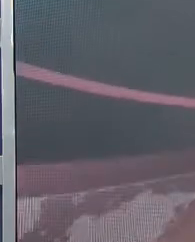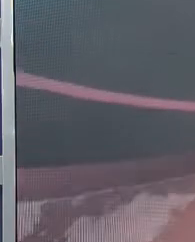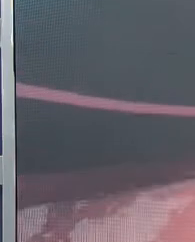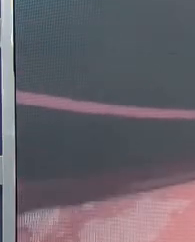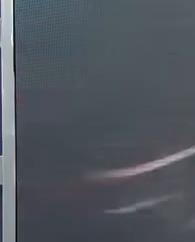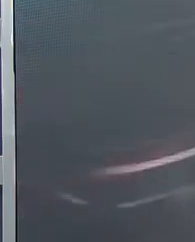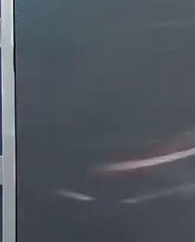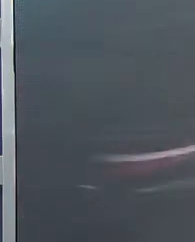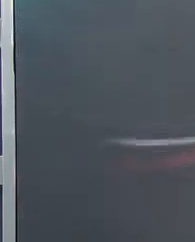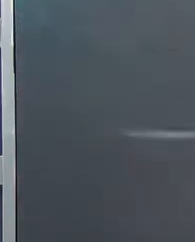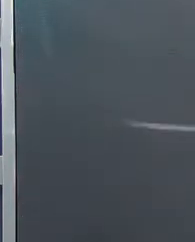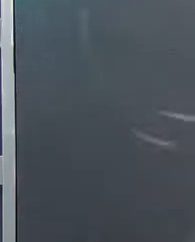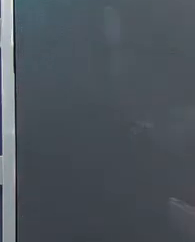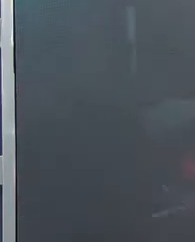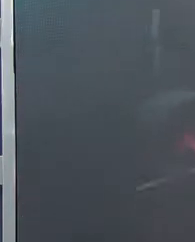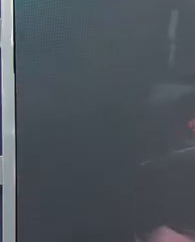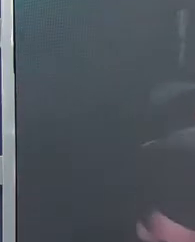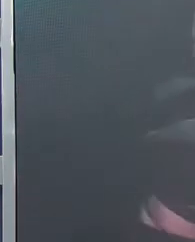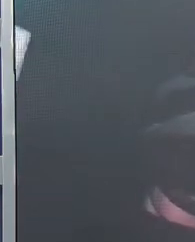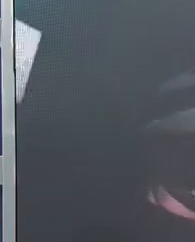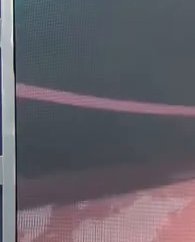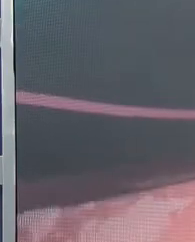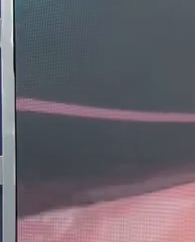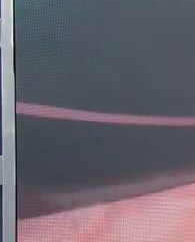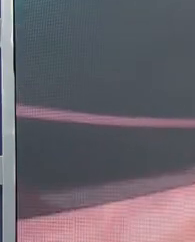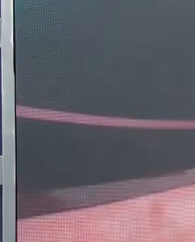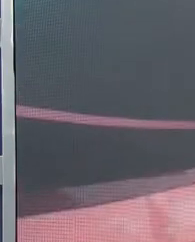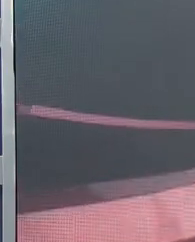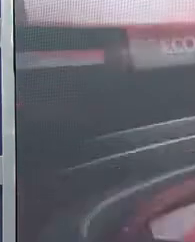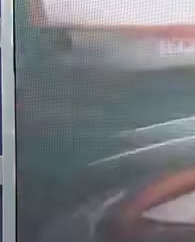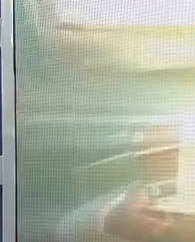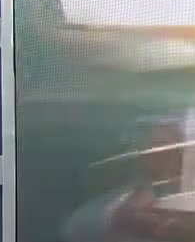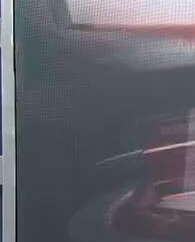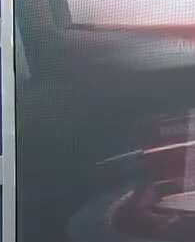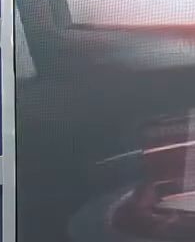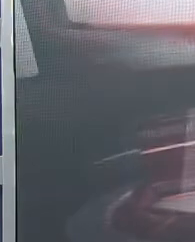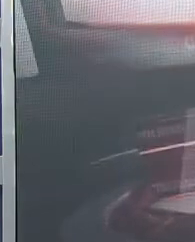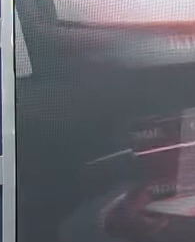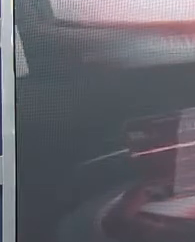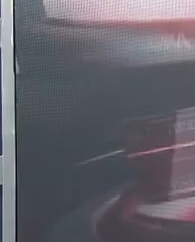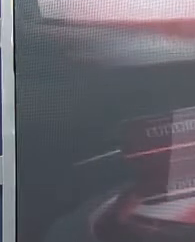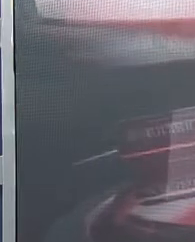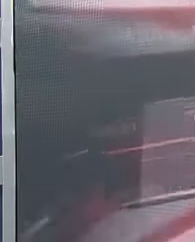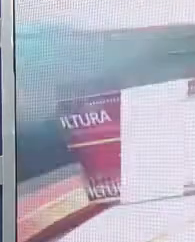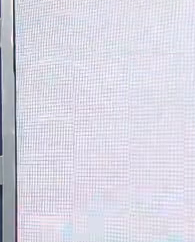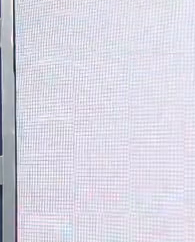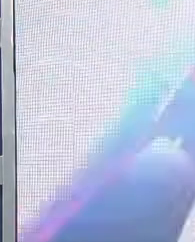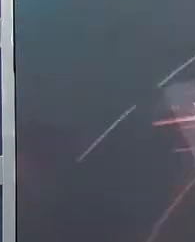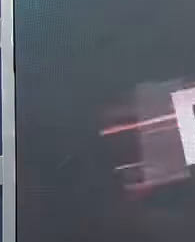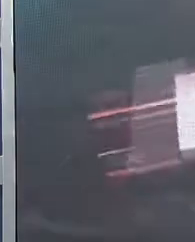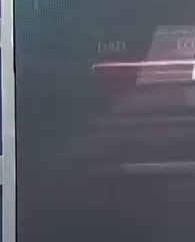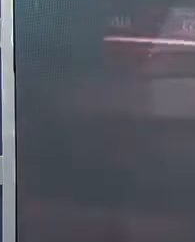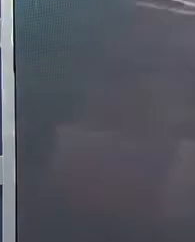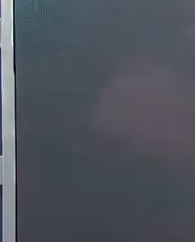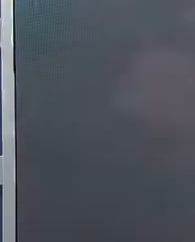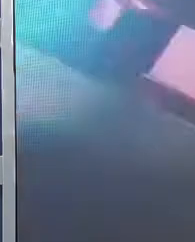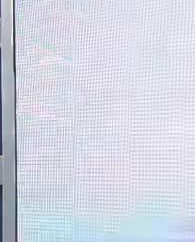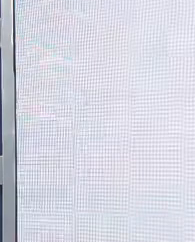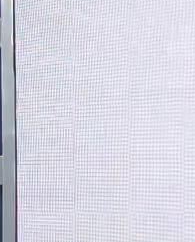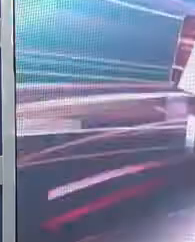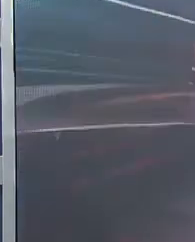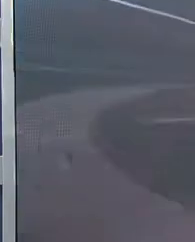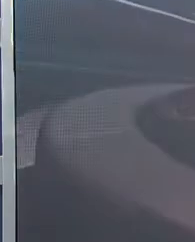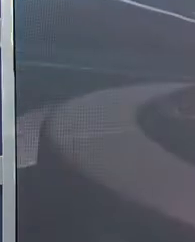situación de acuerdo a cómo se ha desarrollado en la fase 1. Principalmente porque en esta